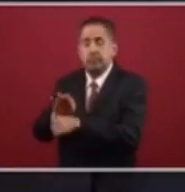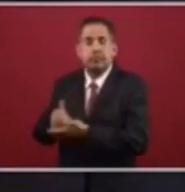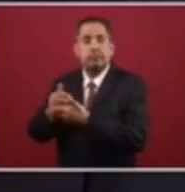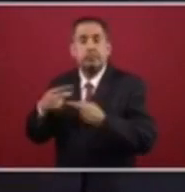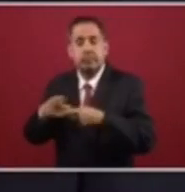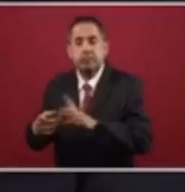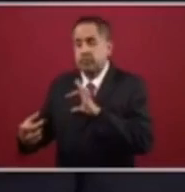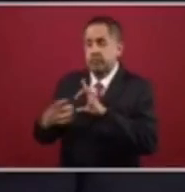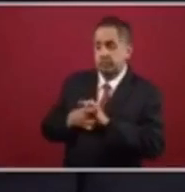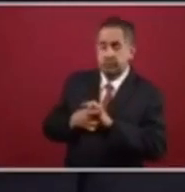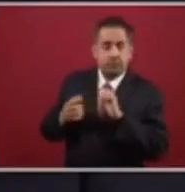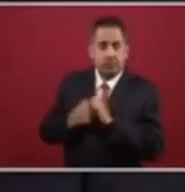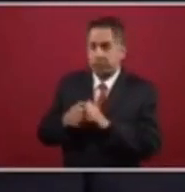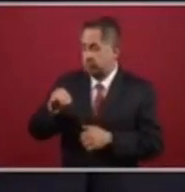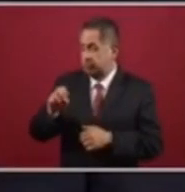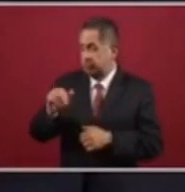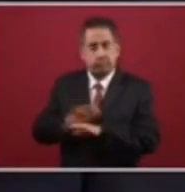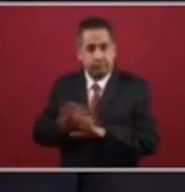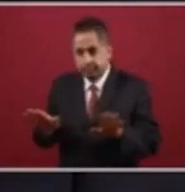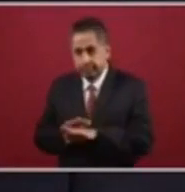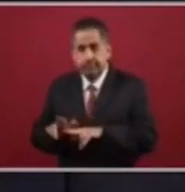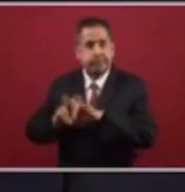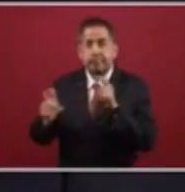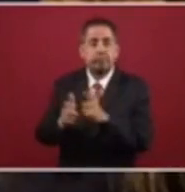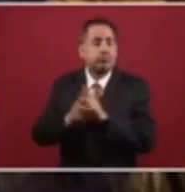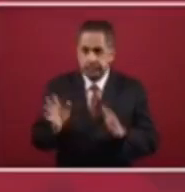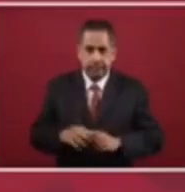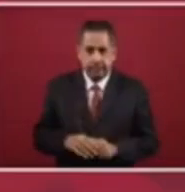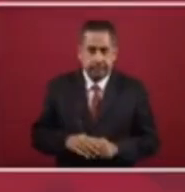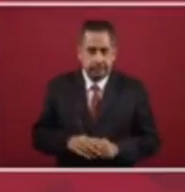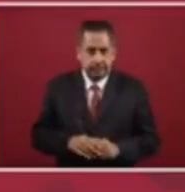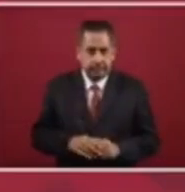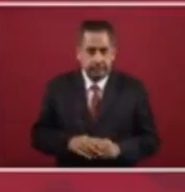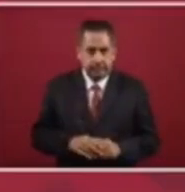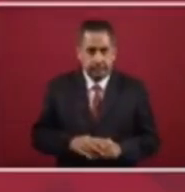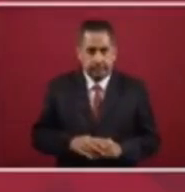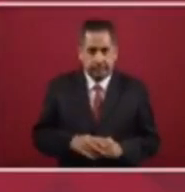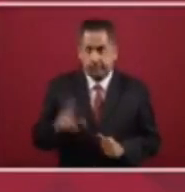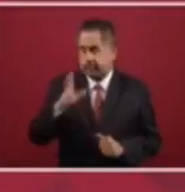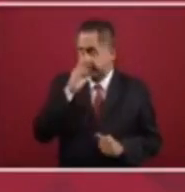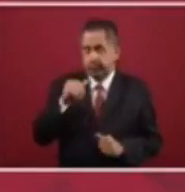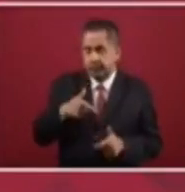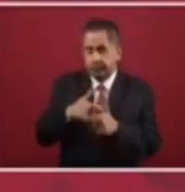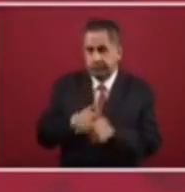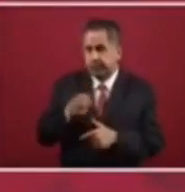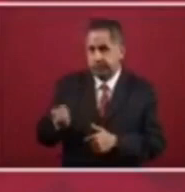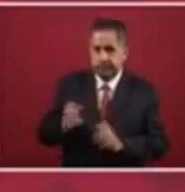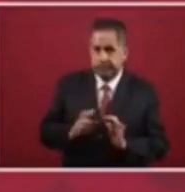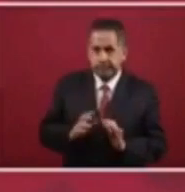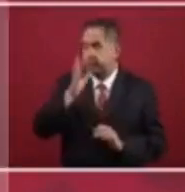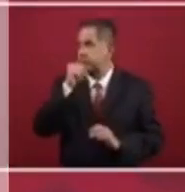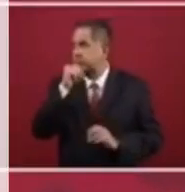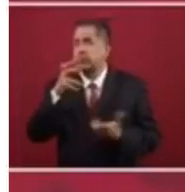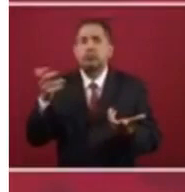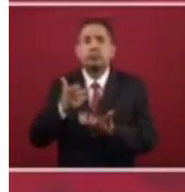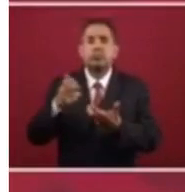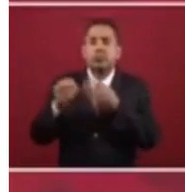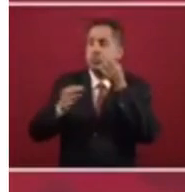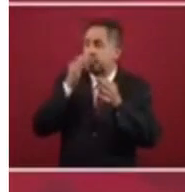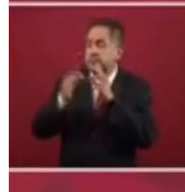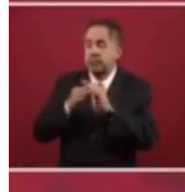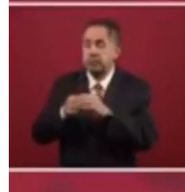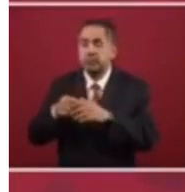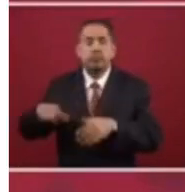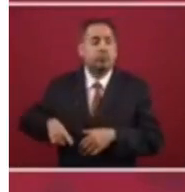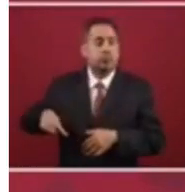ver con Morena ni con ningún partido. No se puede hacer labor